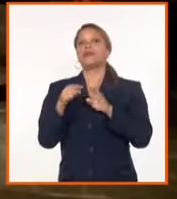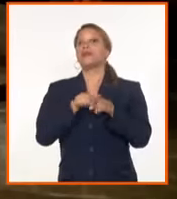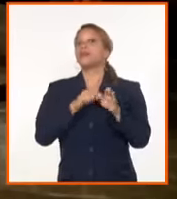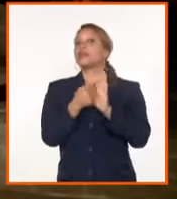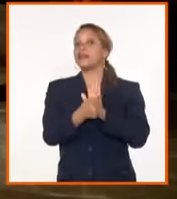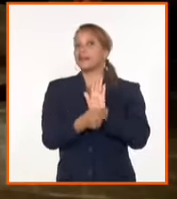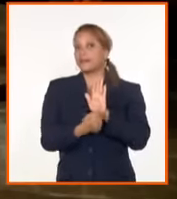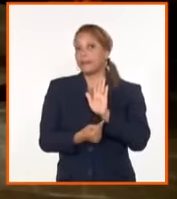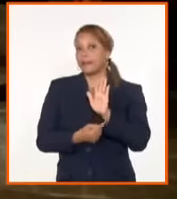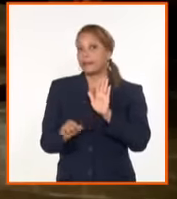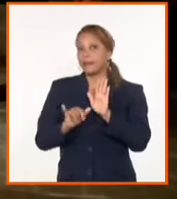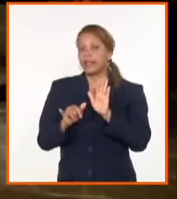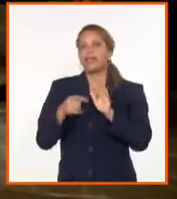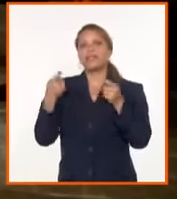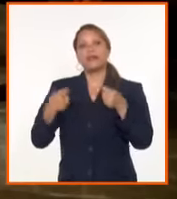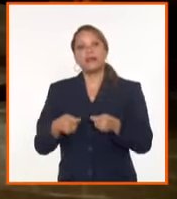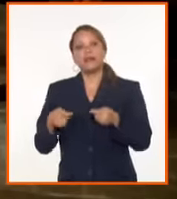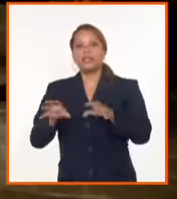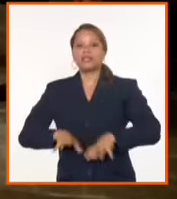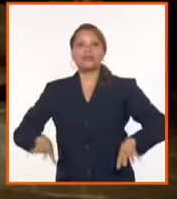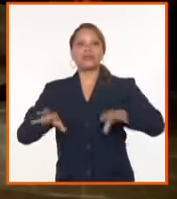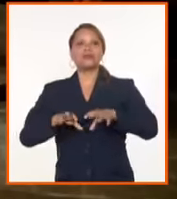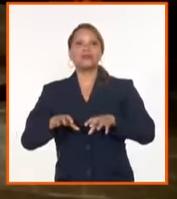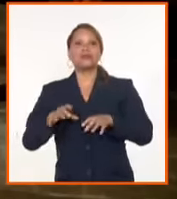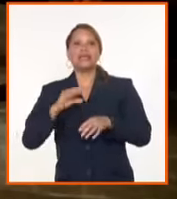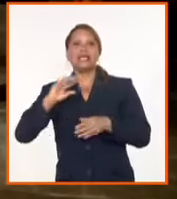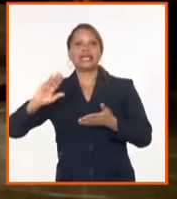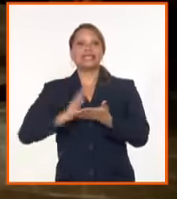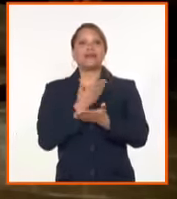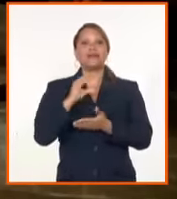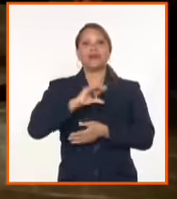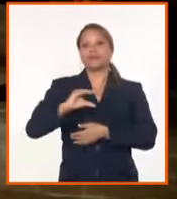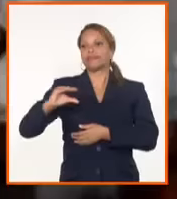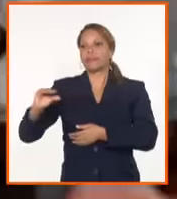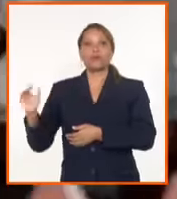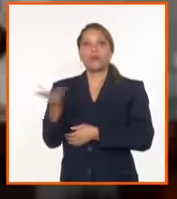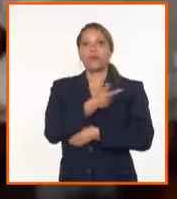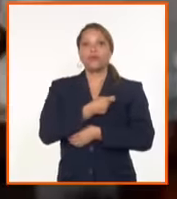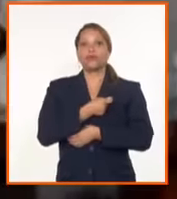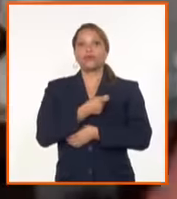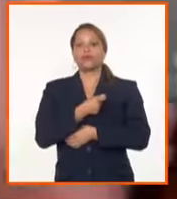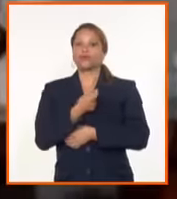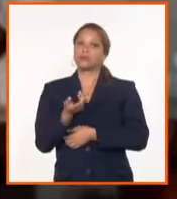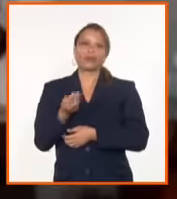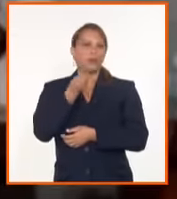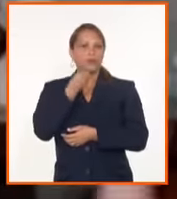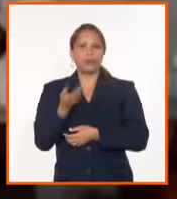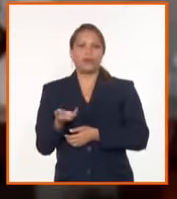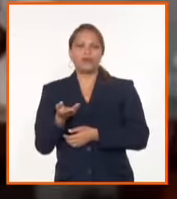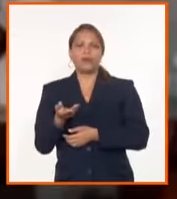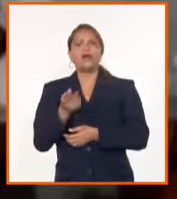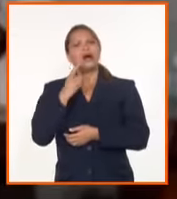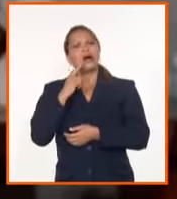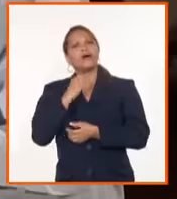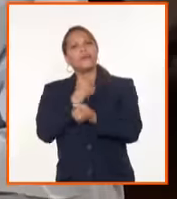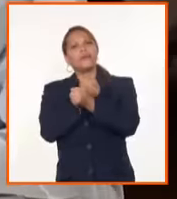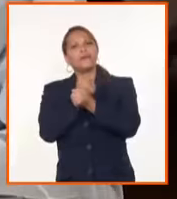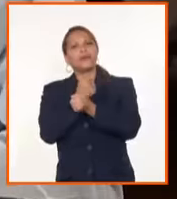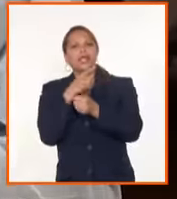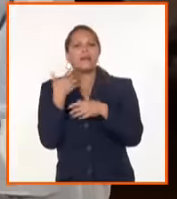lo tenemos que hacer de manera, ¿no? En medio de esta situación le quitamos el subsidio a todo el mundo. Además, cuando hablamos de vulnerables, ¿cuál es la magnitud de